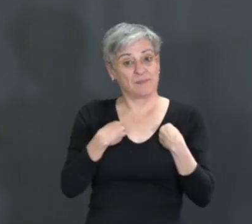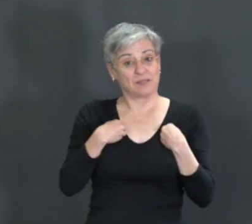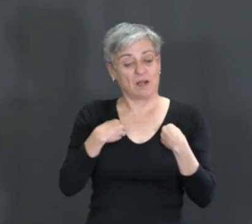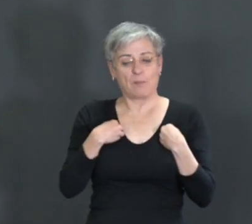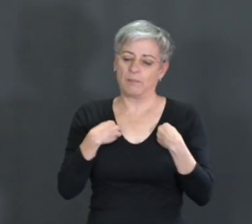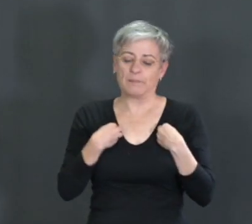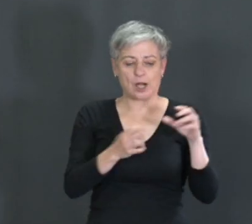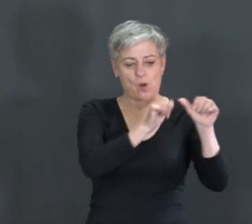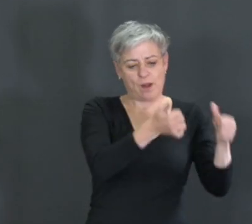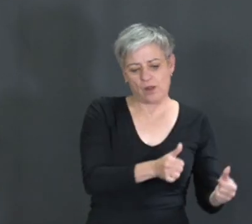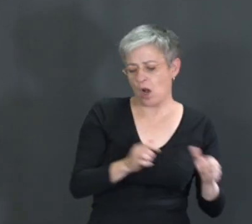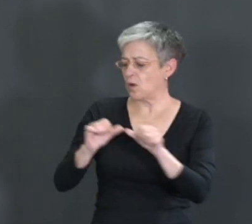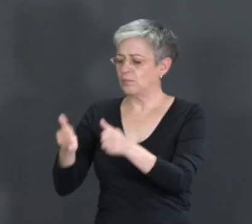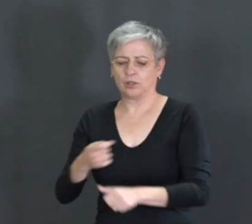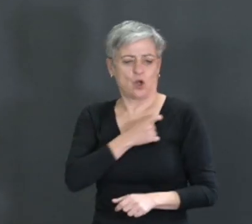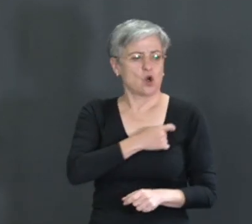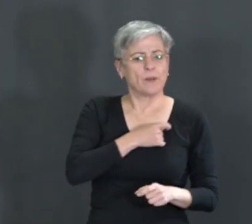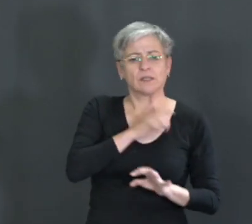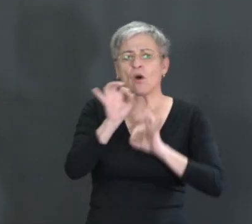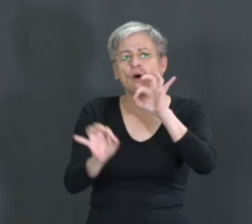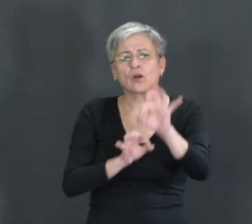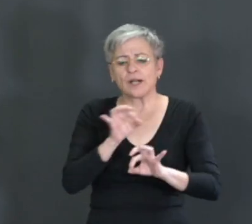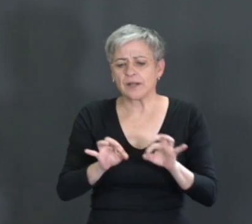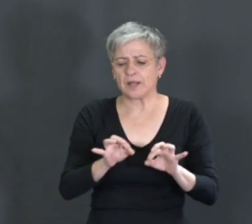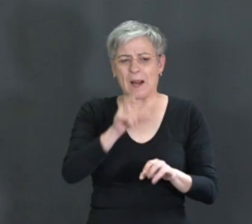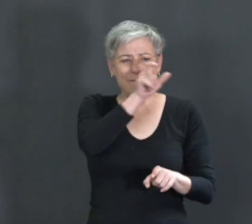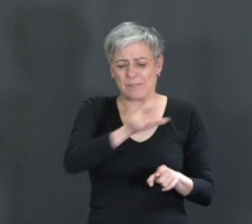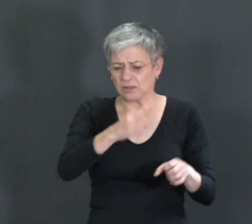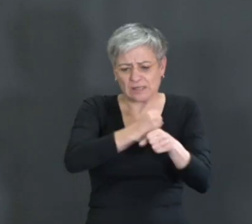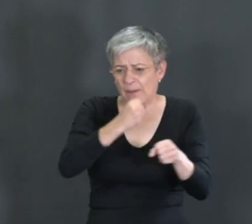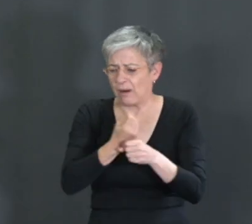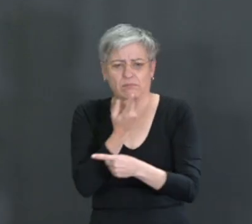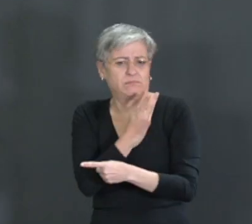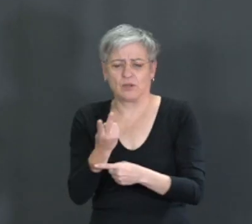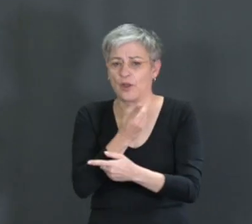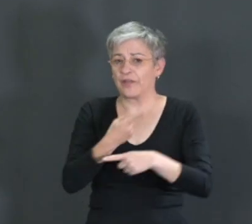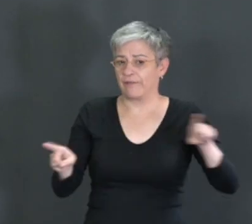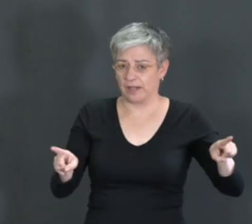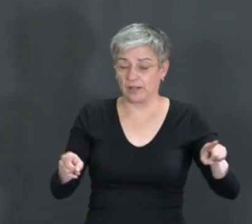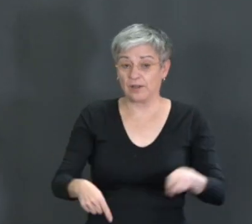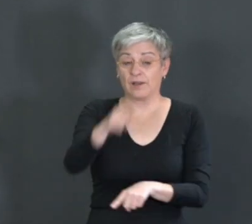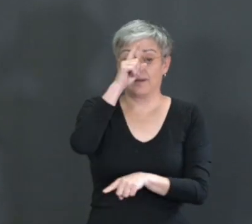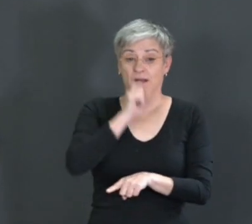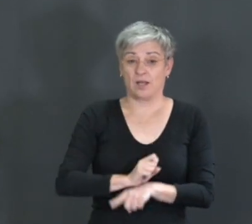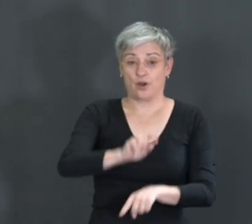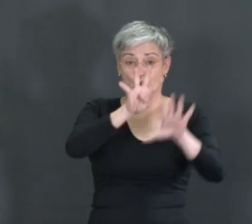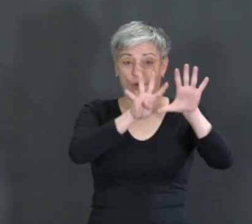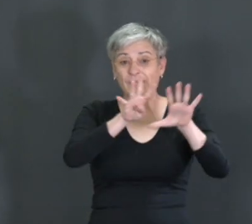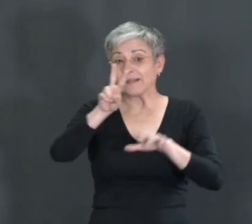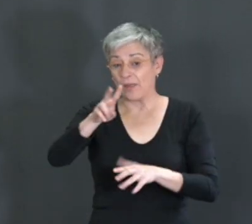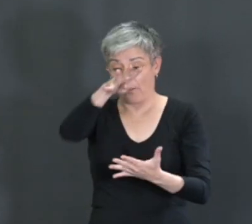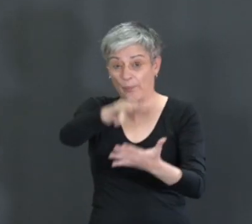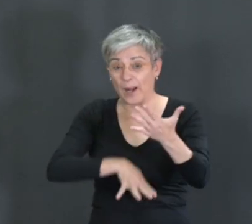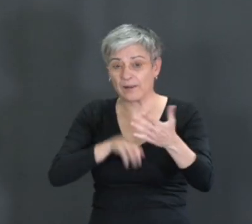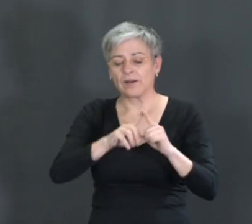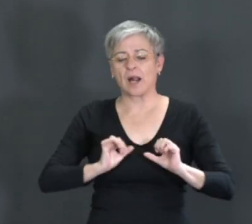modelos, comités organizadores, personal diferente. Y fue en Barcelona 92 cuando se hace un